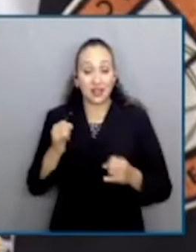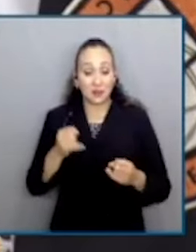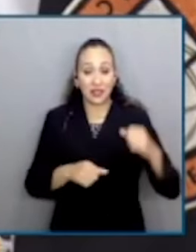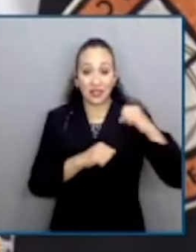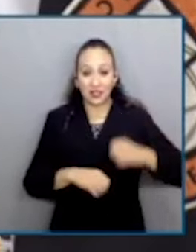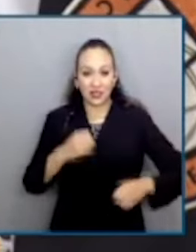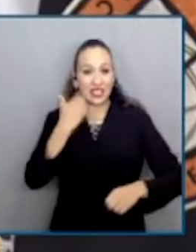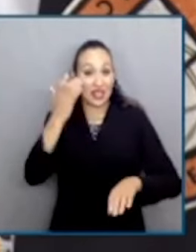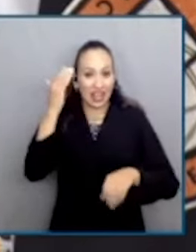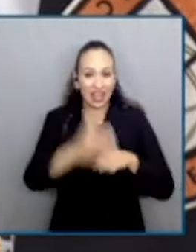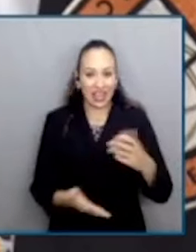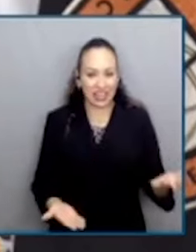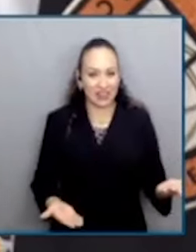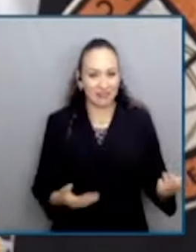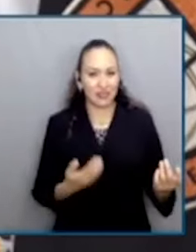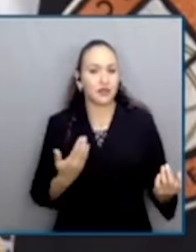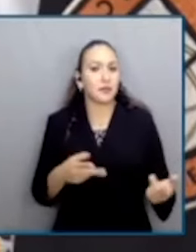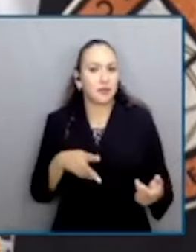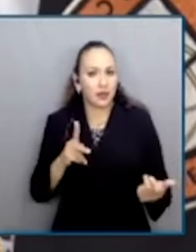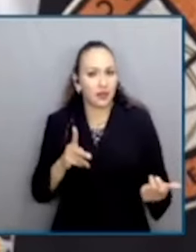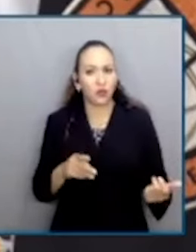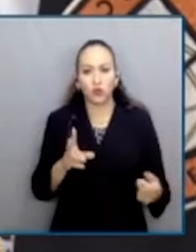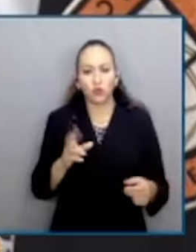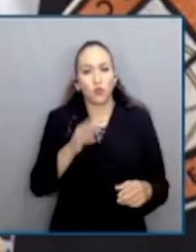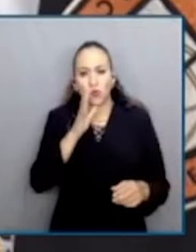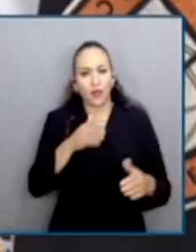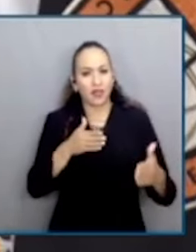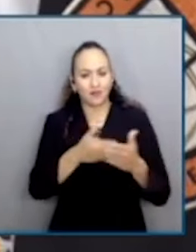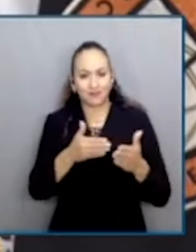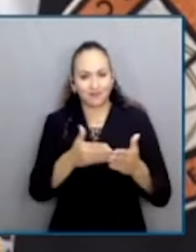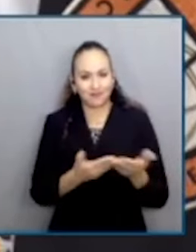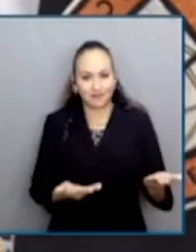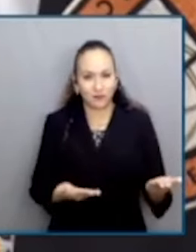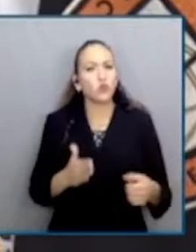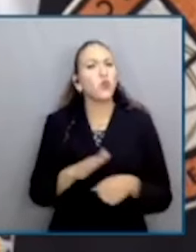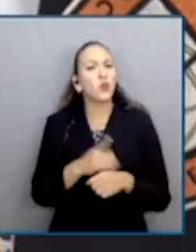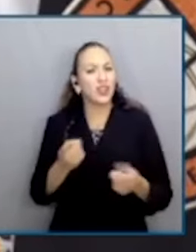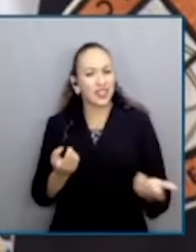la Federación en su totalidad. ¿Por qué?